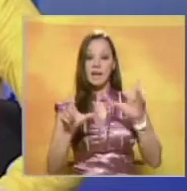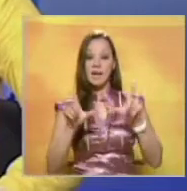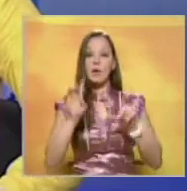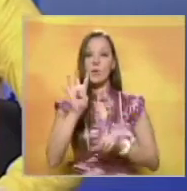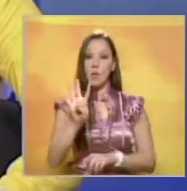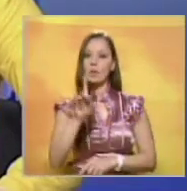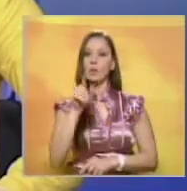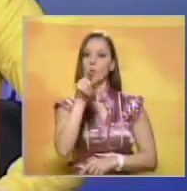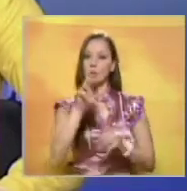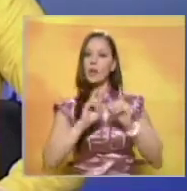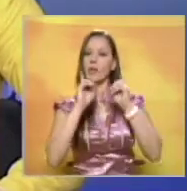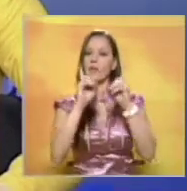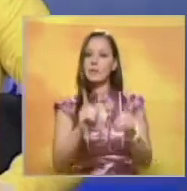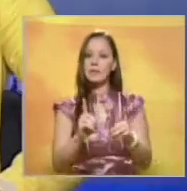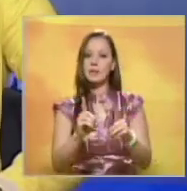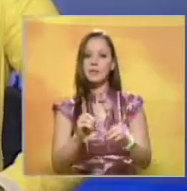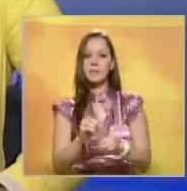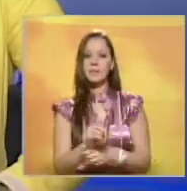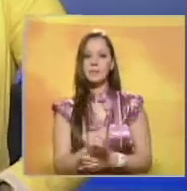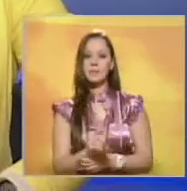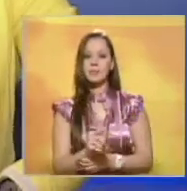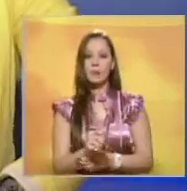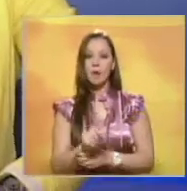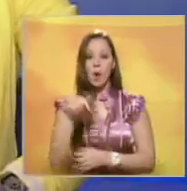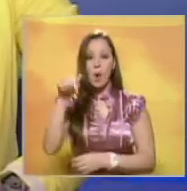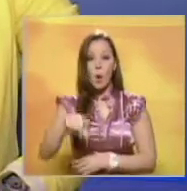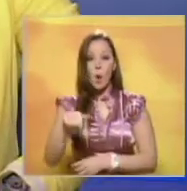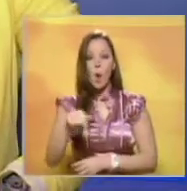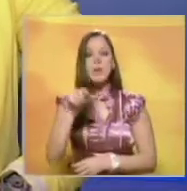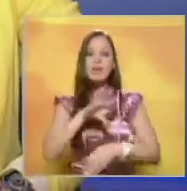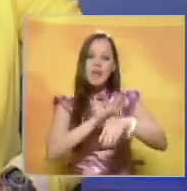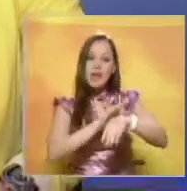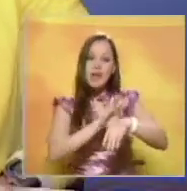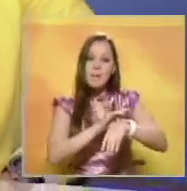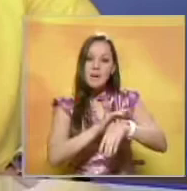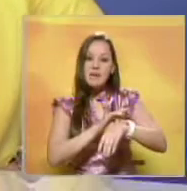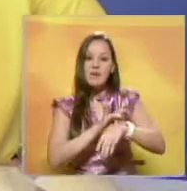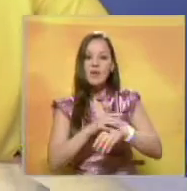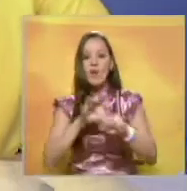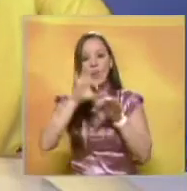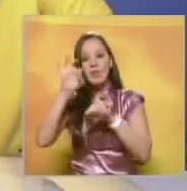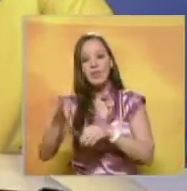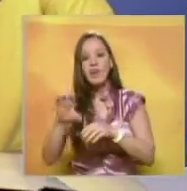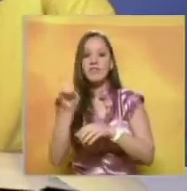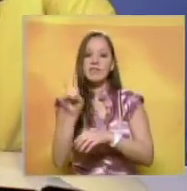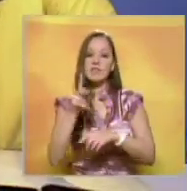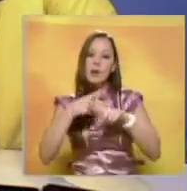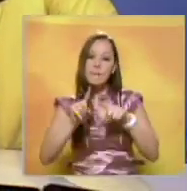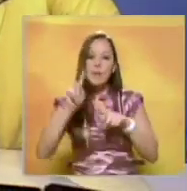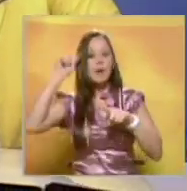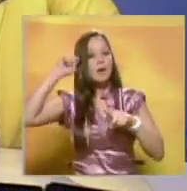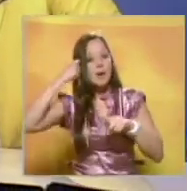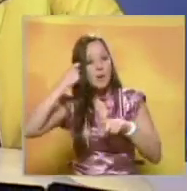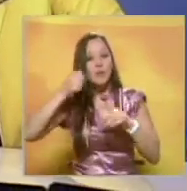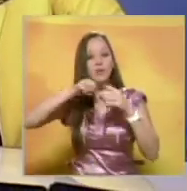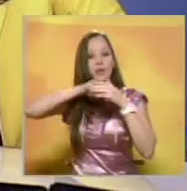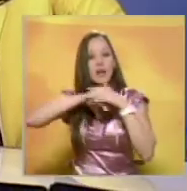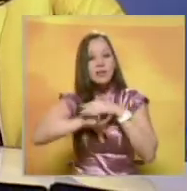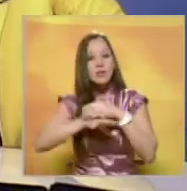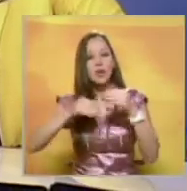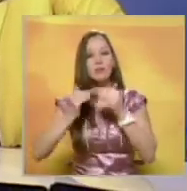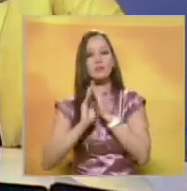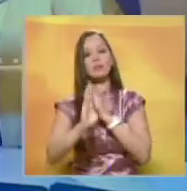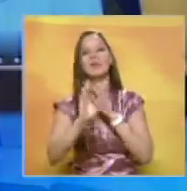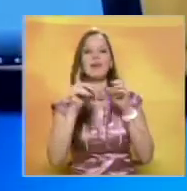ustedes deciden. Hoy, Jacinto Convit deja a Venezuela, pero su legado quedará para la historia. Esta imagen